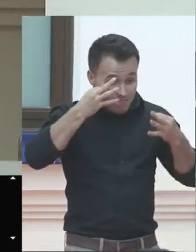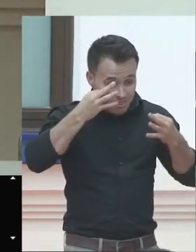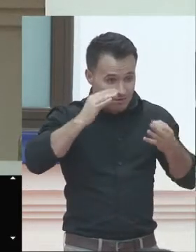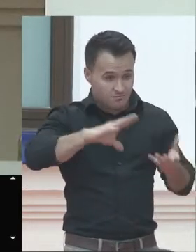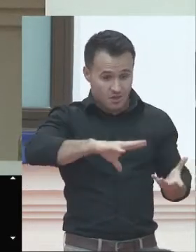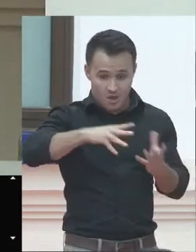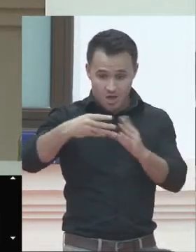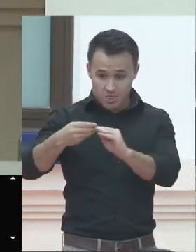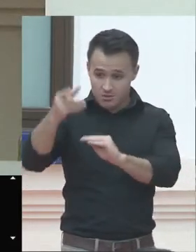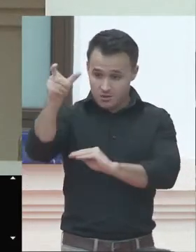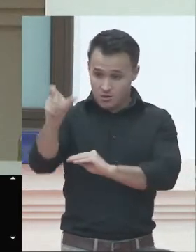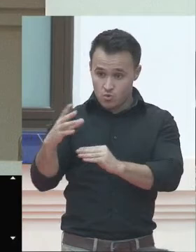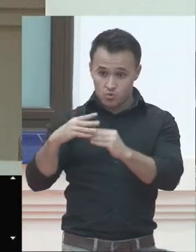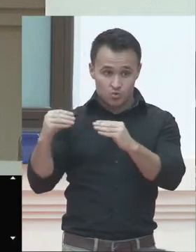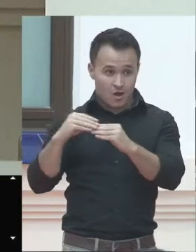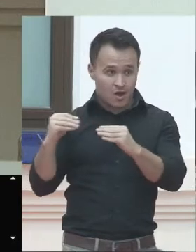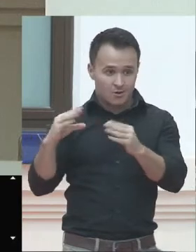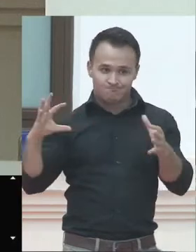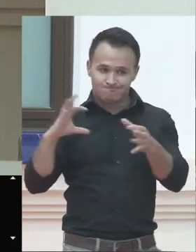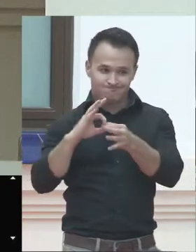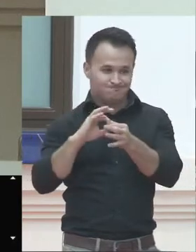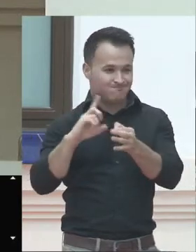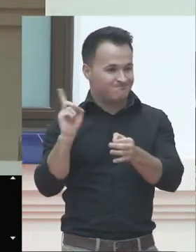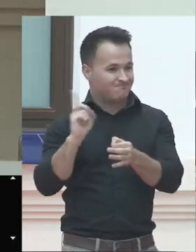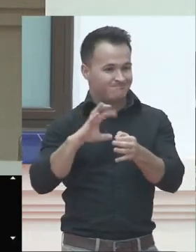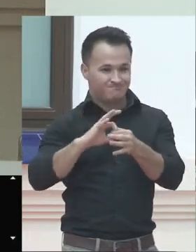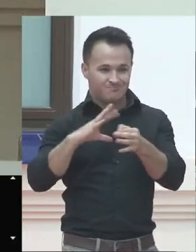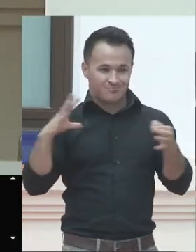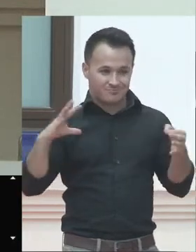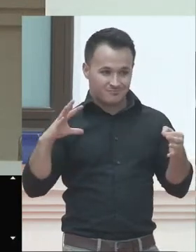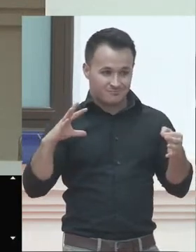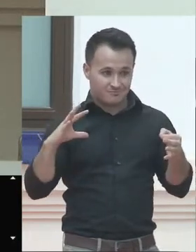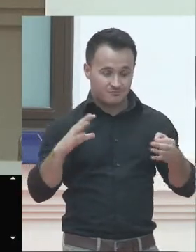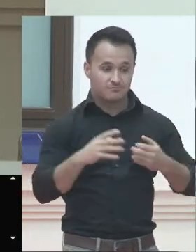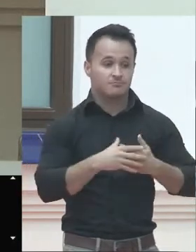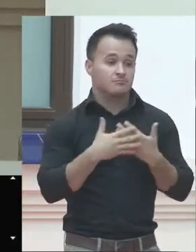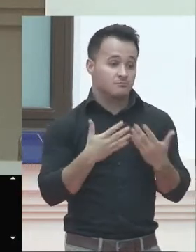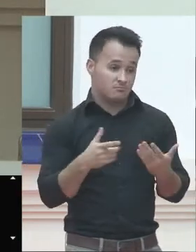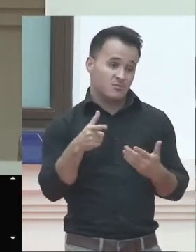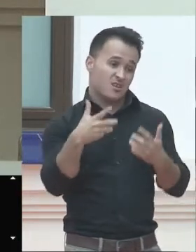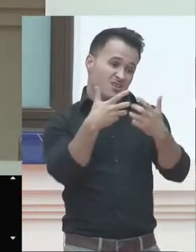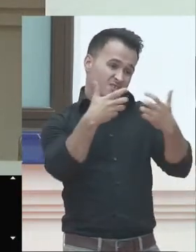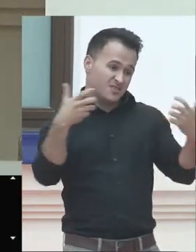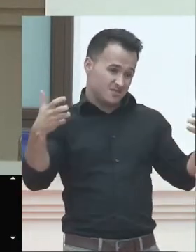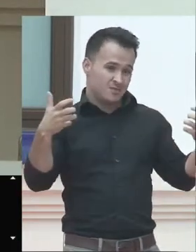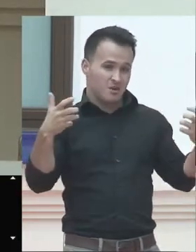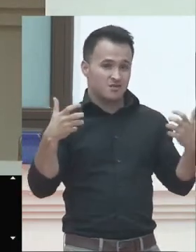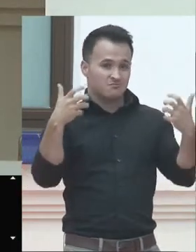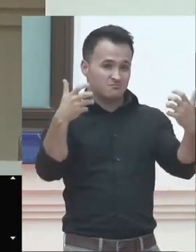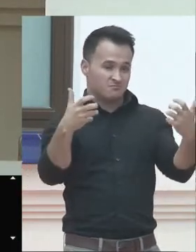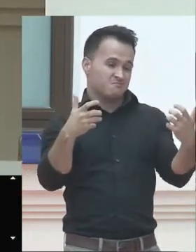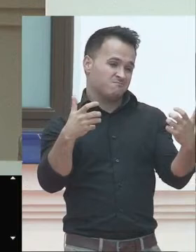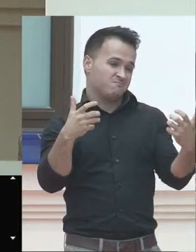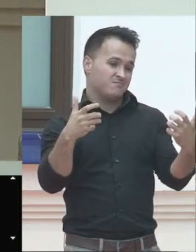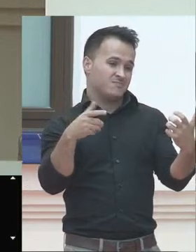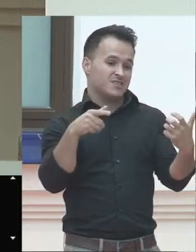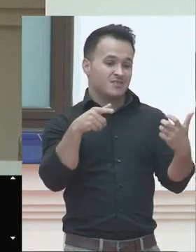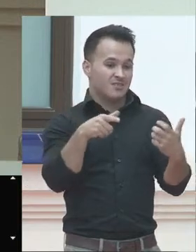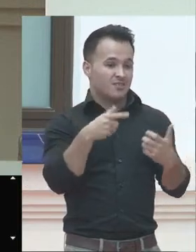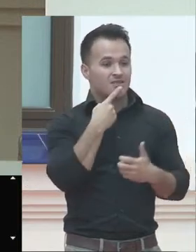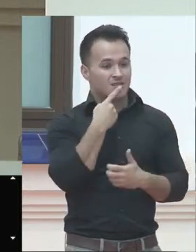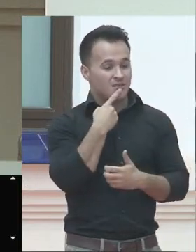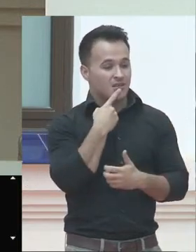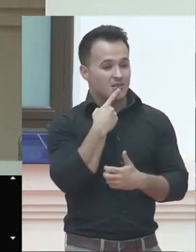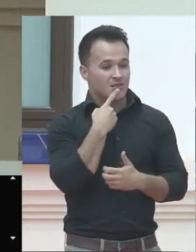del usuario, no sirve. Por lo tanto, y esto sería uno de los lemas que podríamos plantear aquí, es